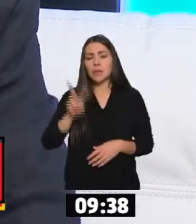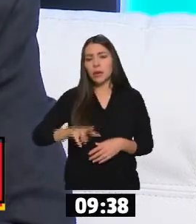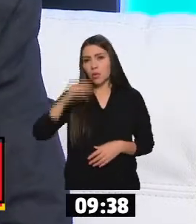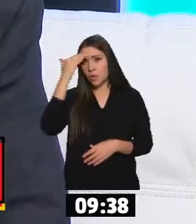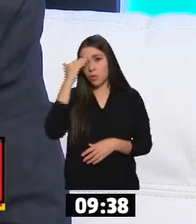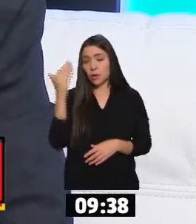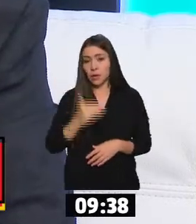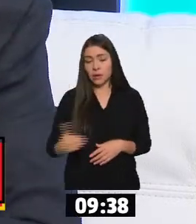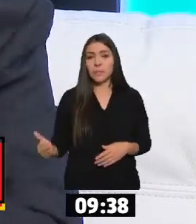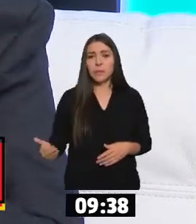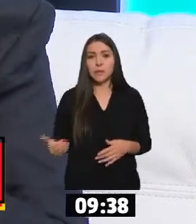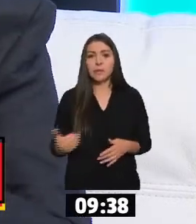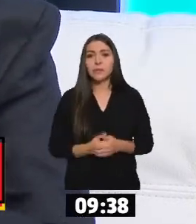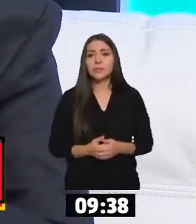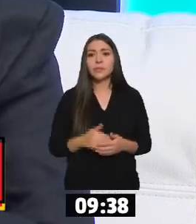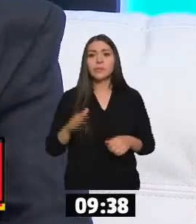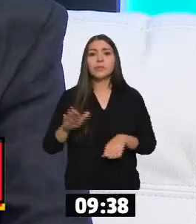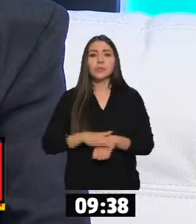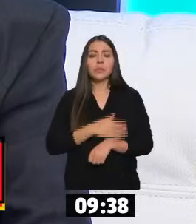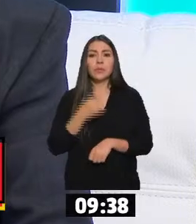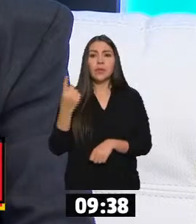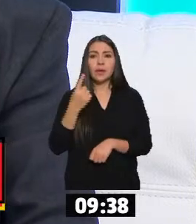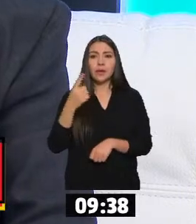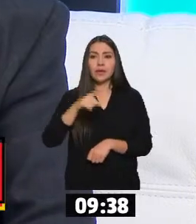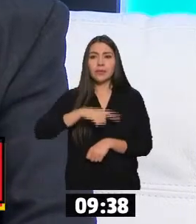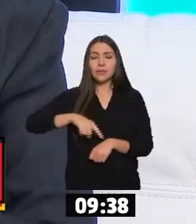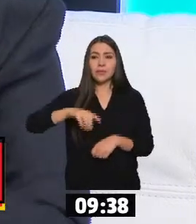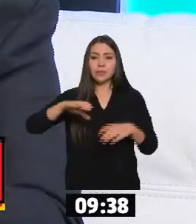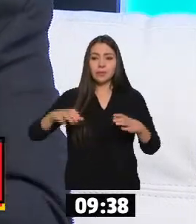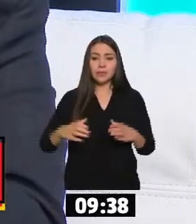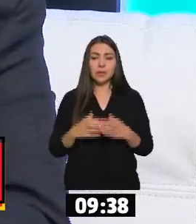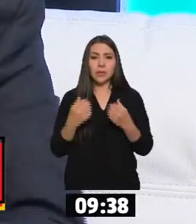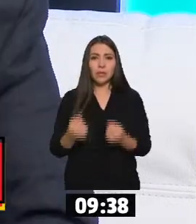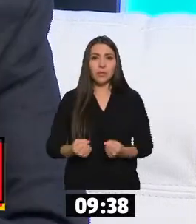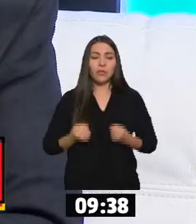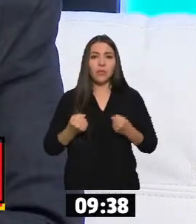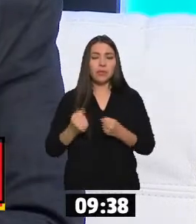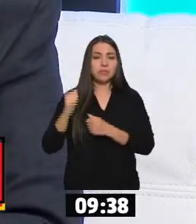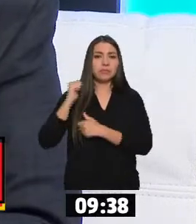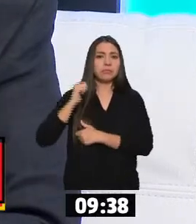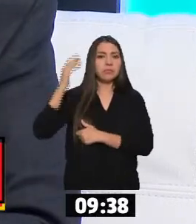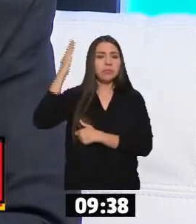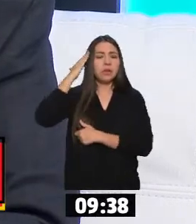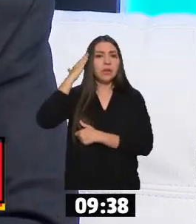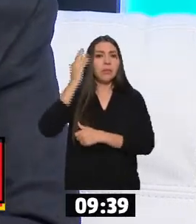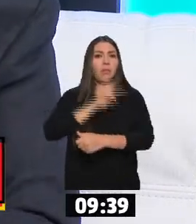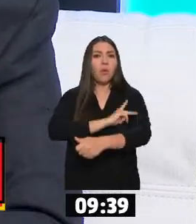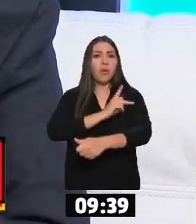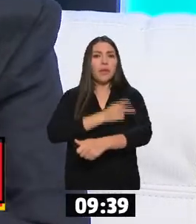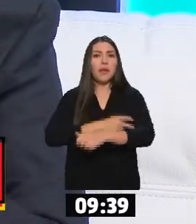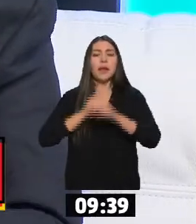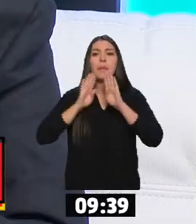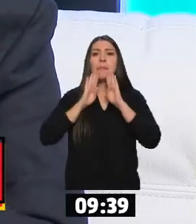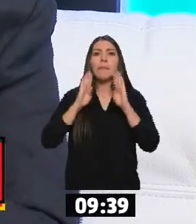porque es cierto, el poder del crimen organizado, el poder del narcotráfico, además de generar una